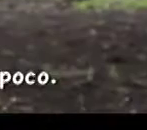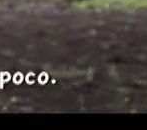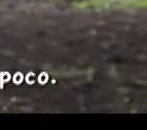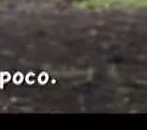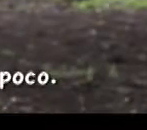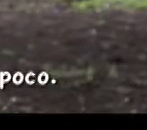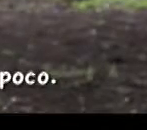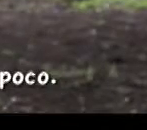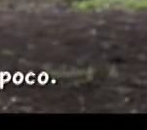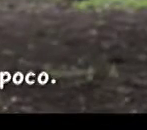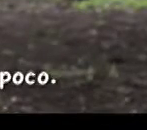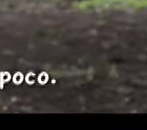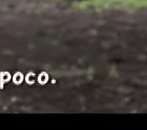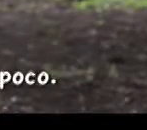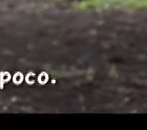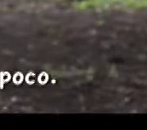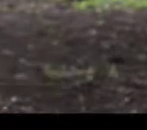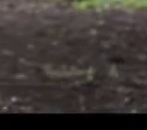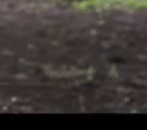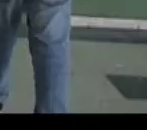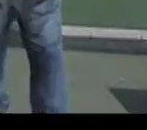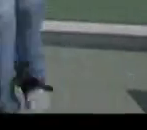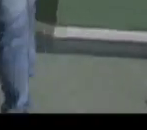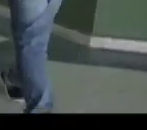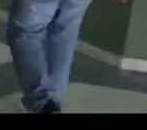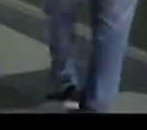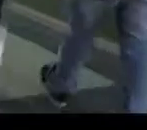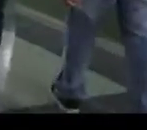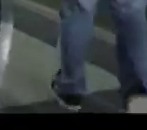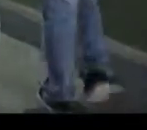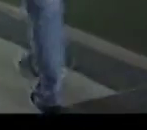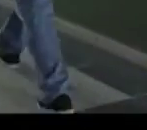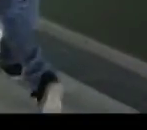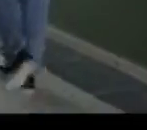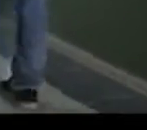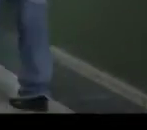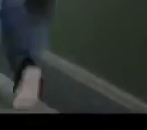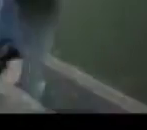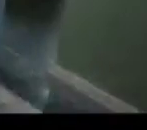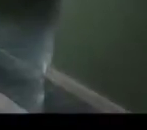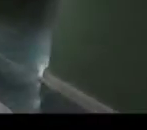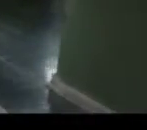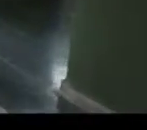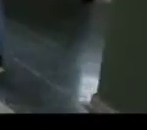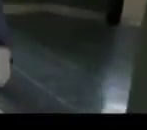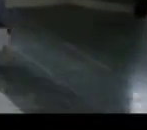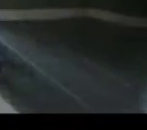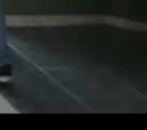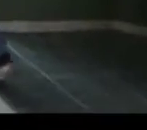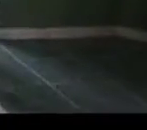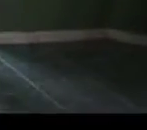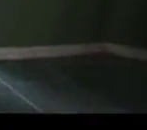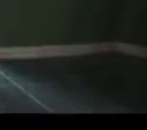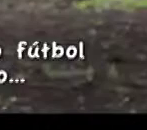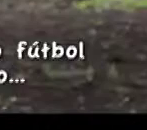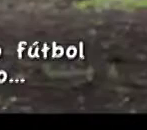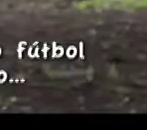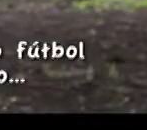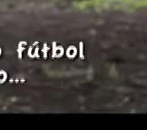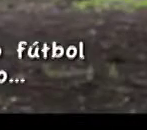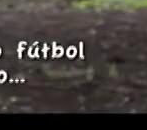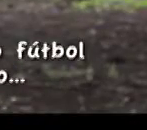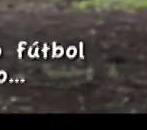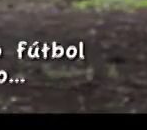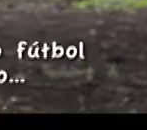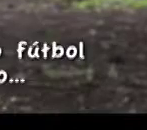A mí sí me gusta ser pequeñito un poco, porque los más pequeñitos, por ejemplo, es más difícil. Por ejemplo,